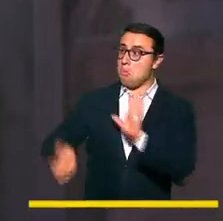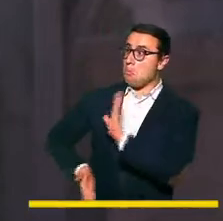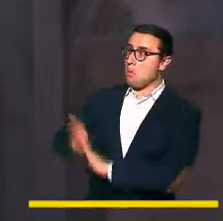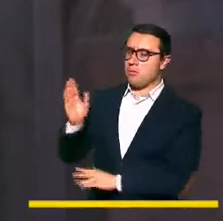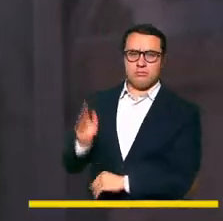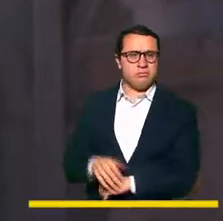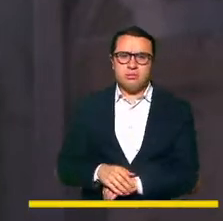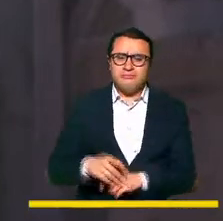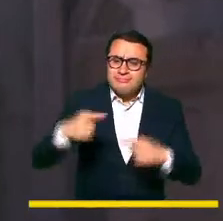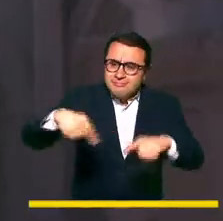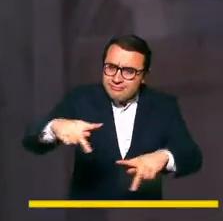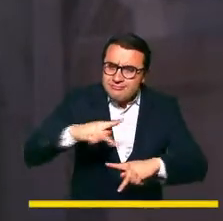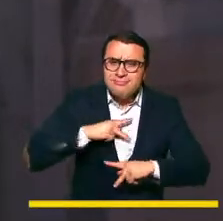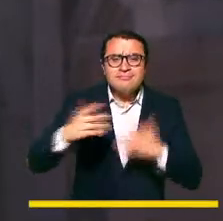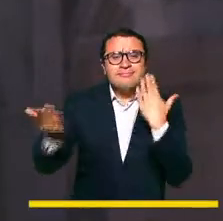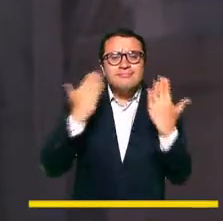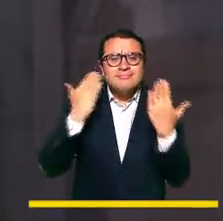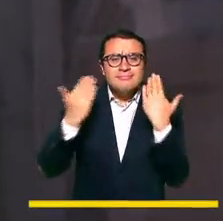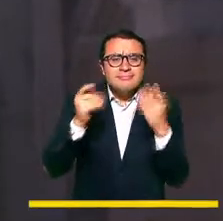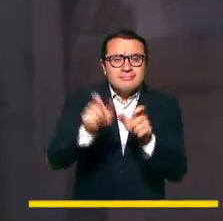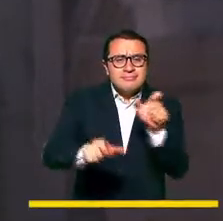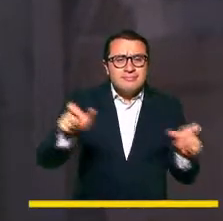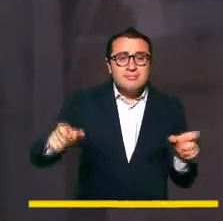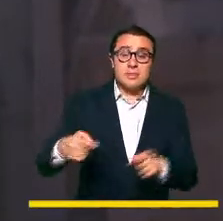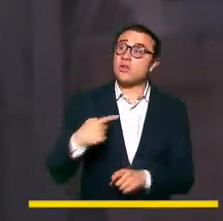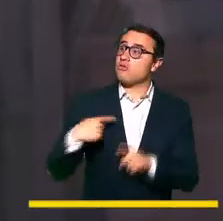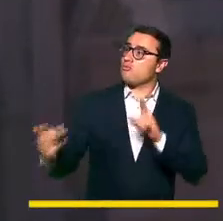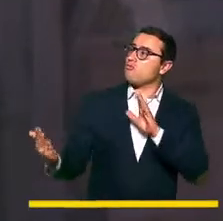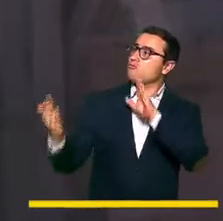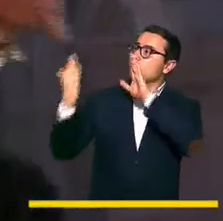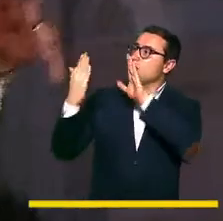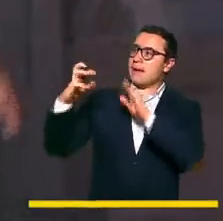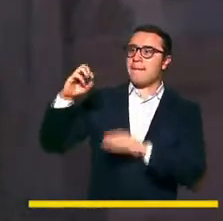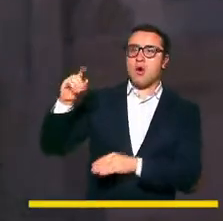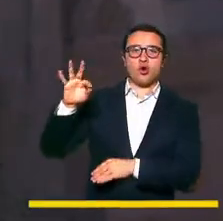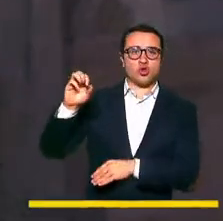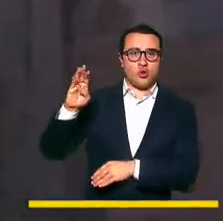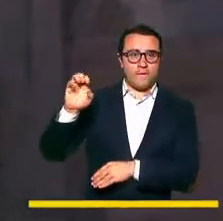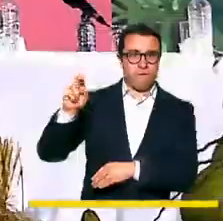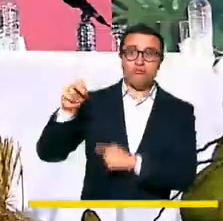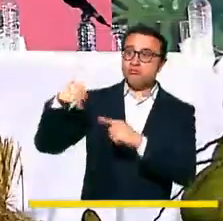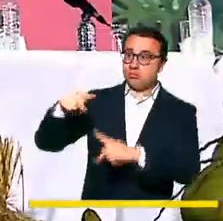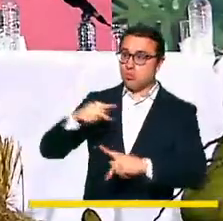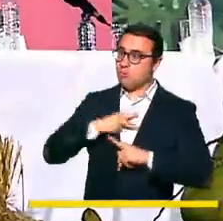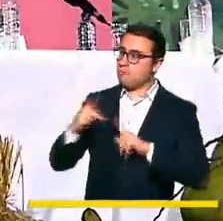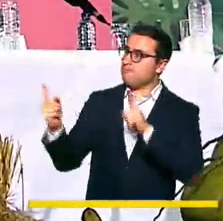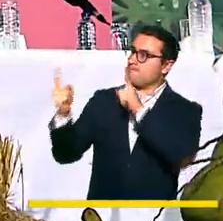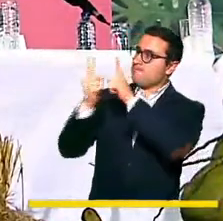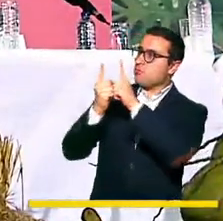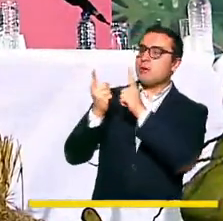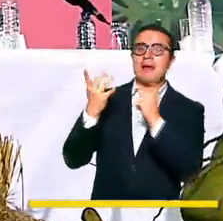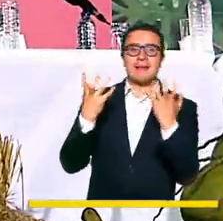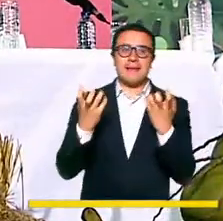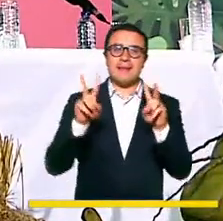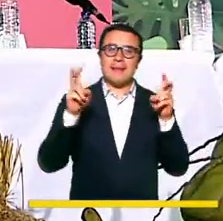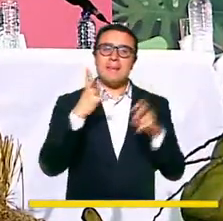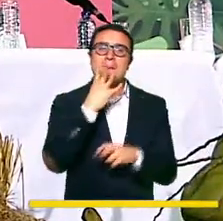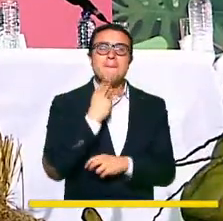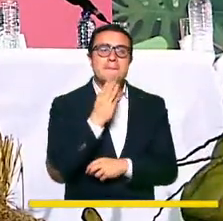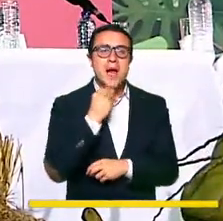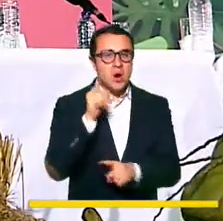Yo he hablado con el dueño de Postobón y él me ha comentado el tema del mango para hacer los jugos, las gaseosas de